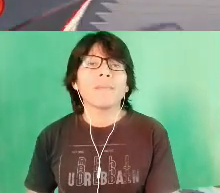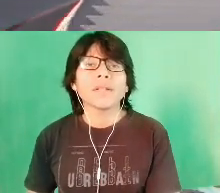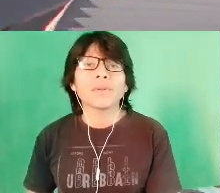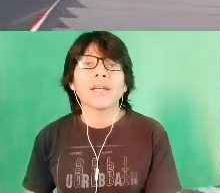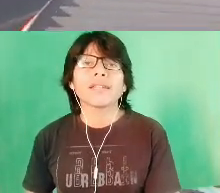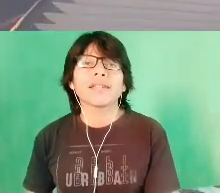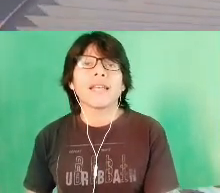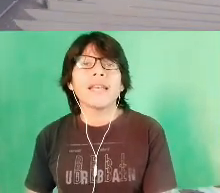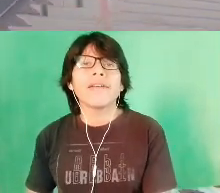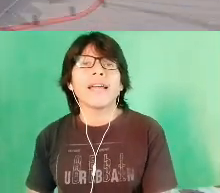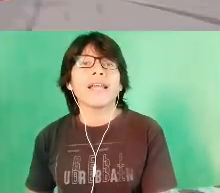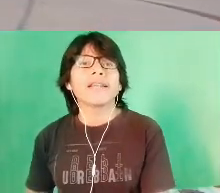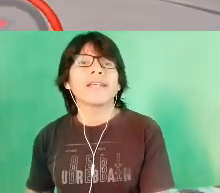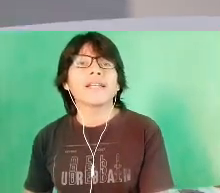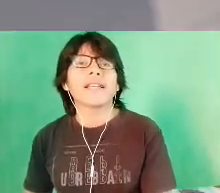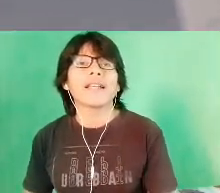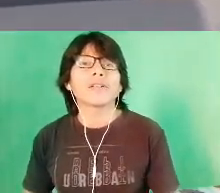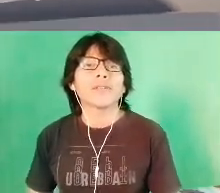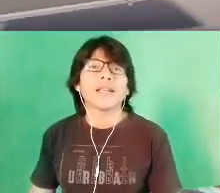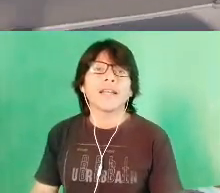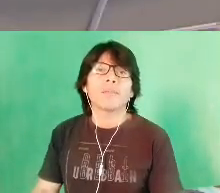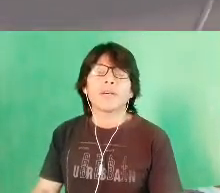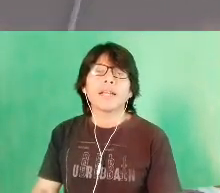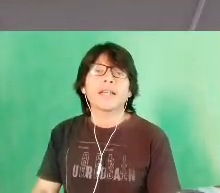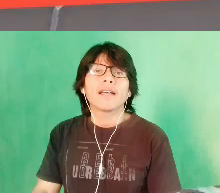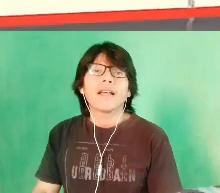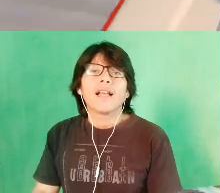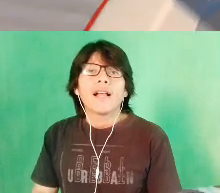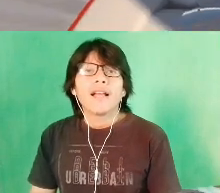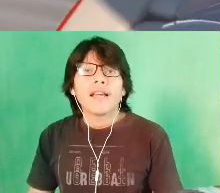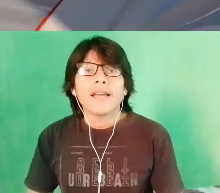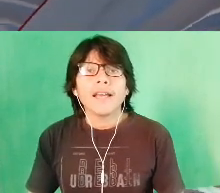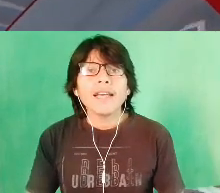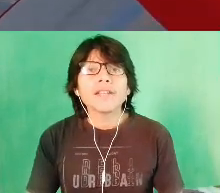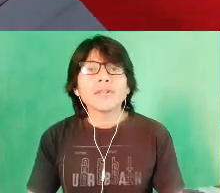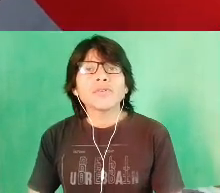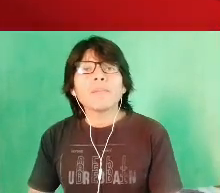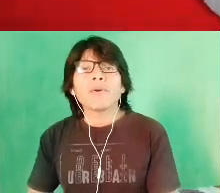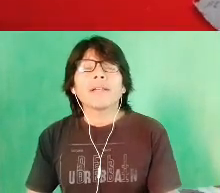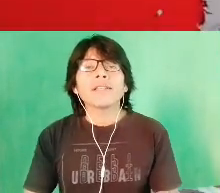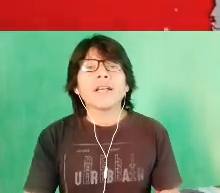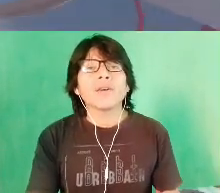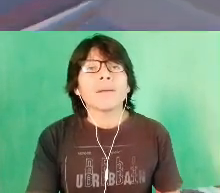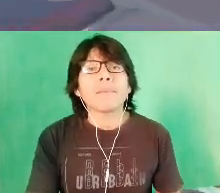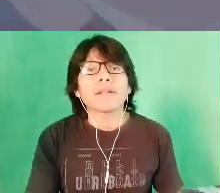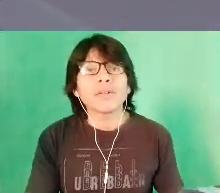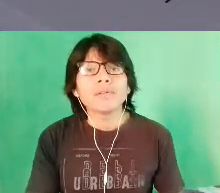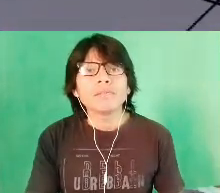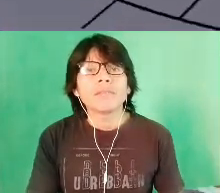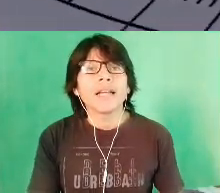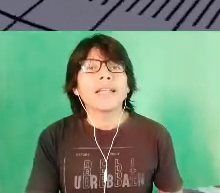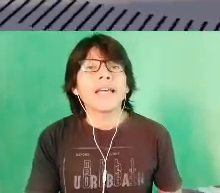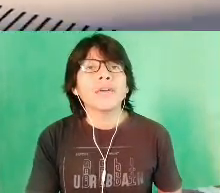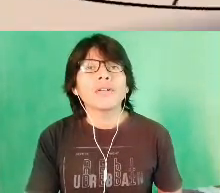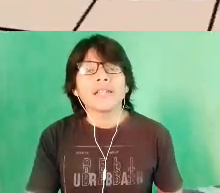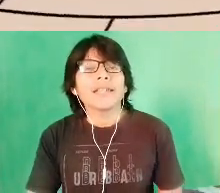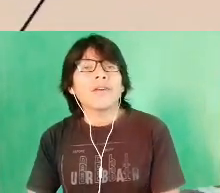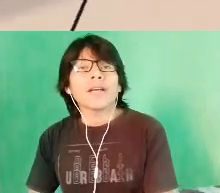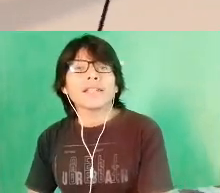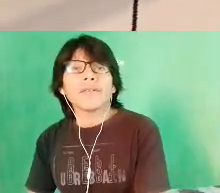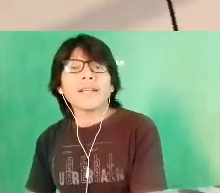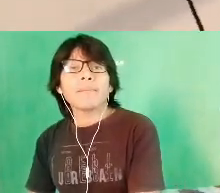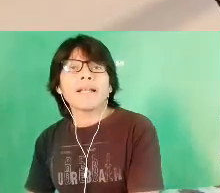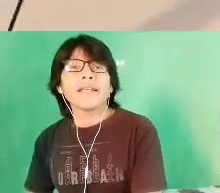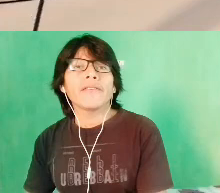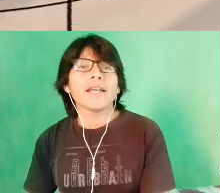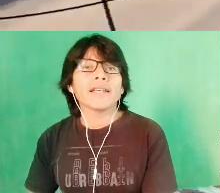8 de marzo, que se celebra el Día Internacional de la Mujer. Esto es una probadita de lo que pasó el día de hoy y de